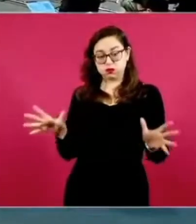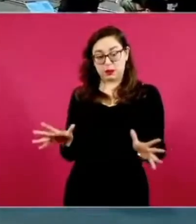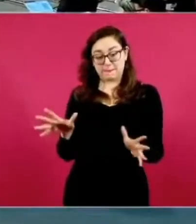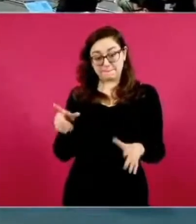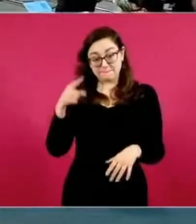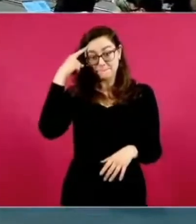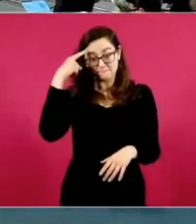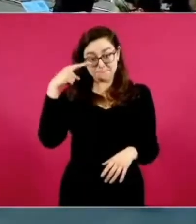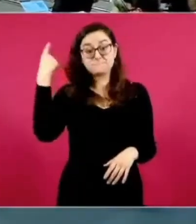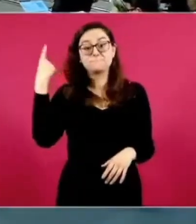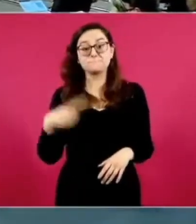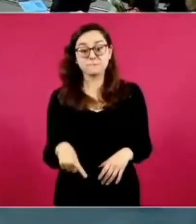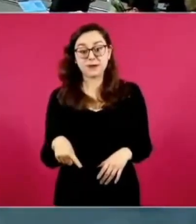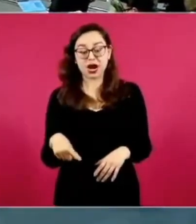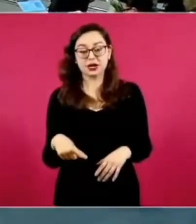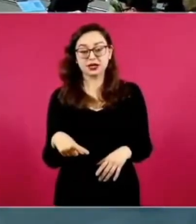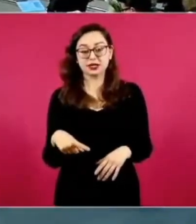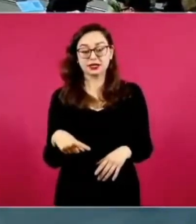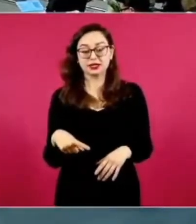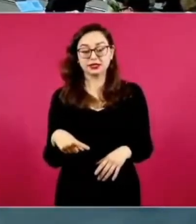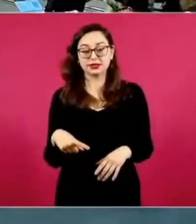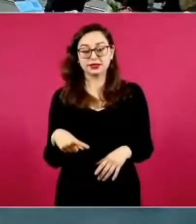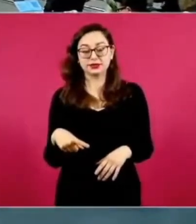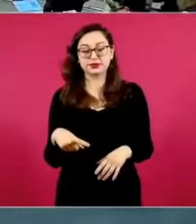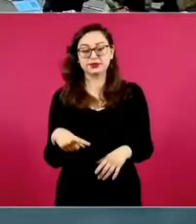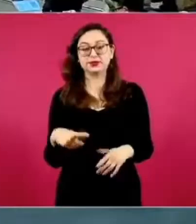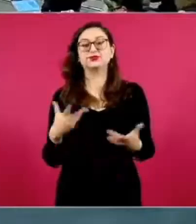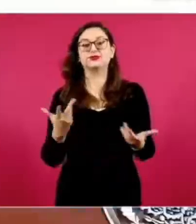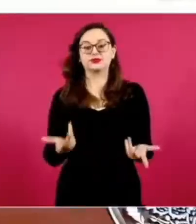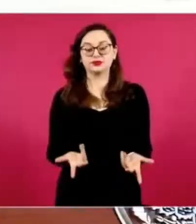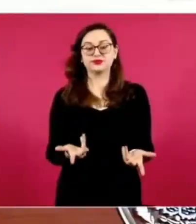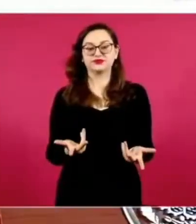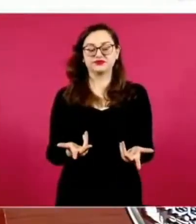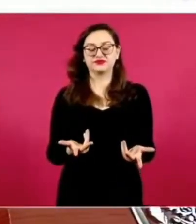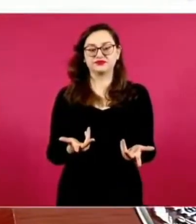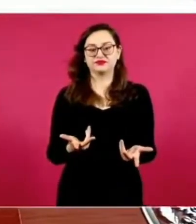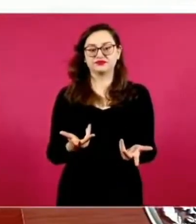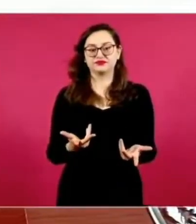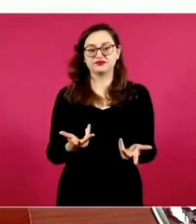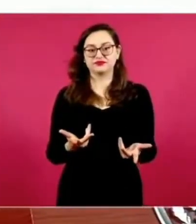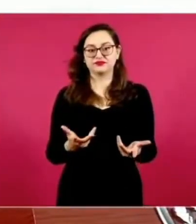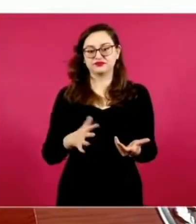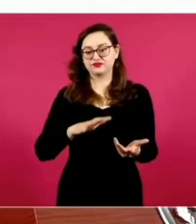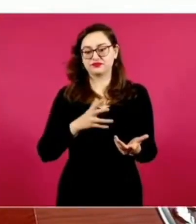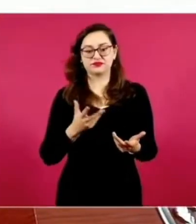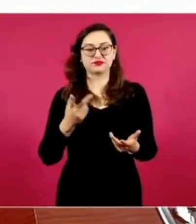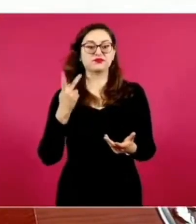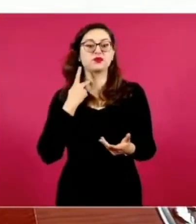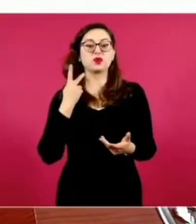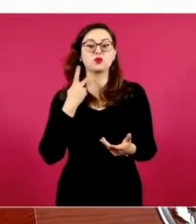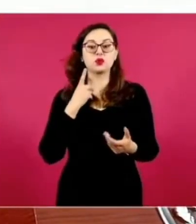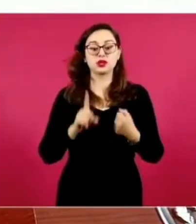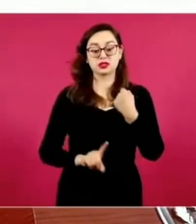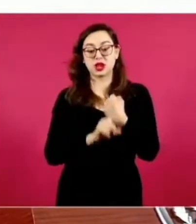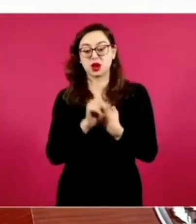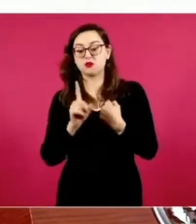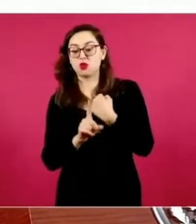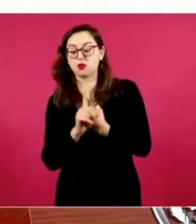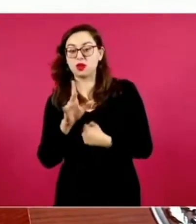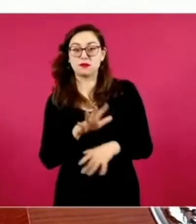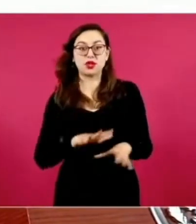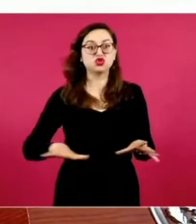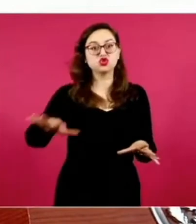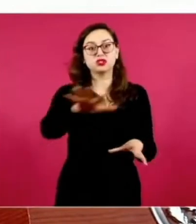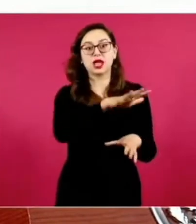partir, para fraccionar, para dividir, ¿sí?, la problemática